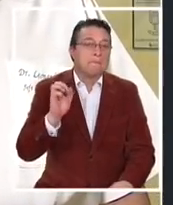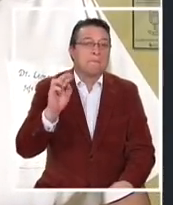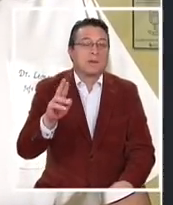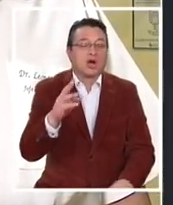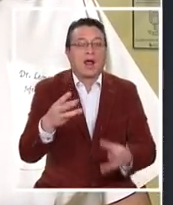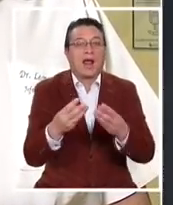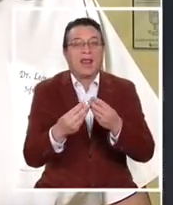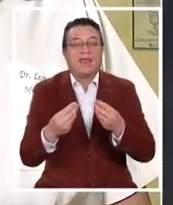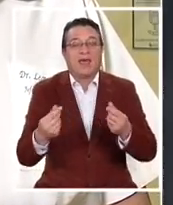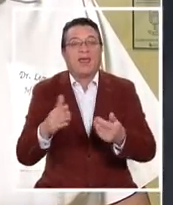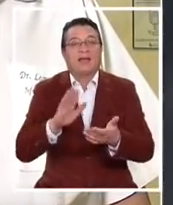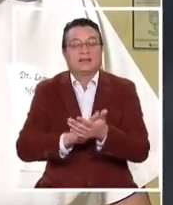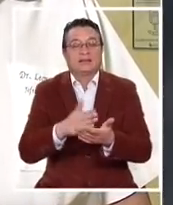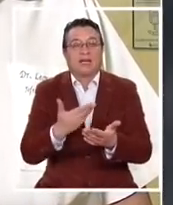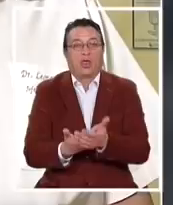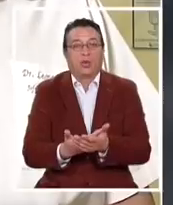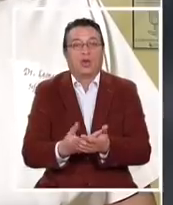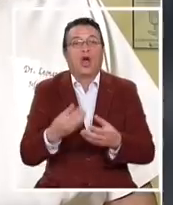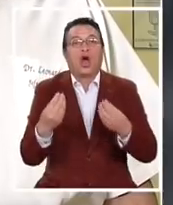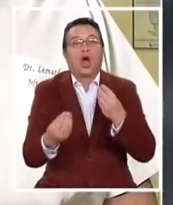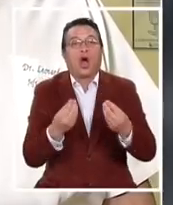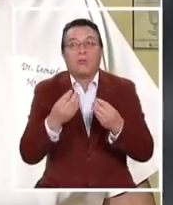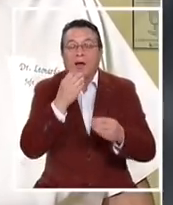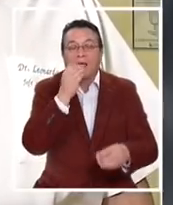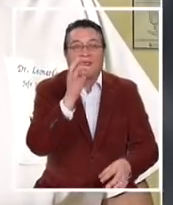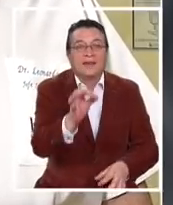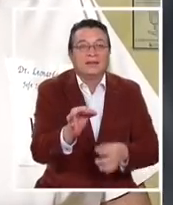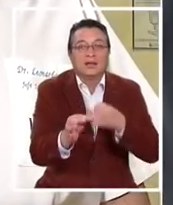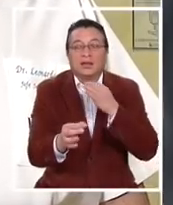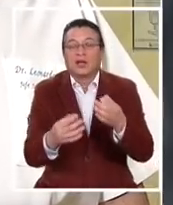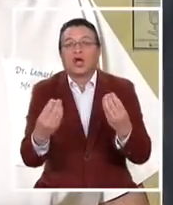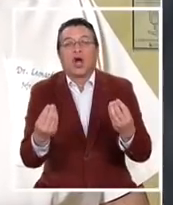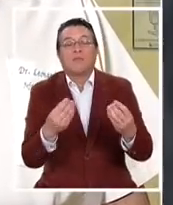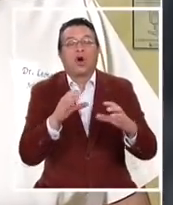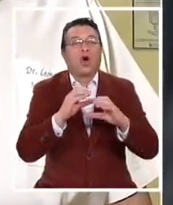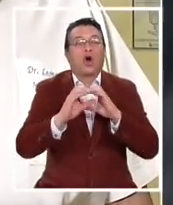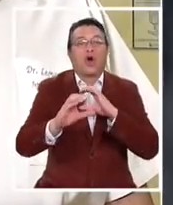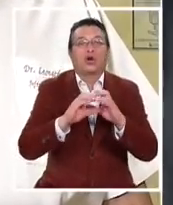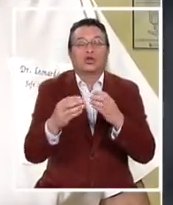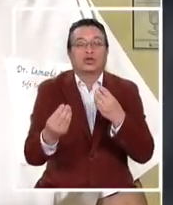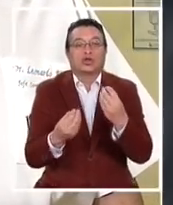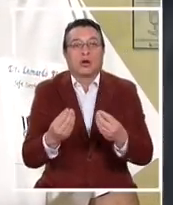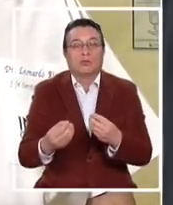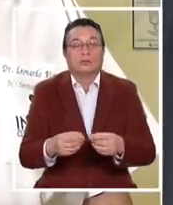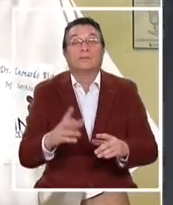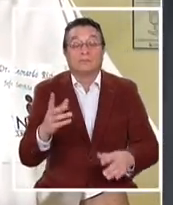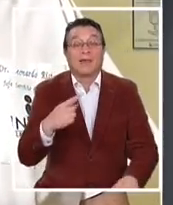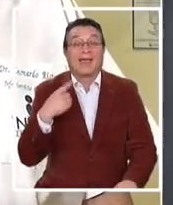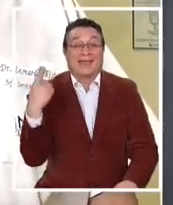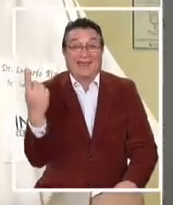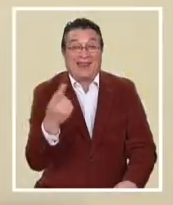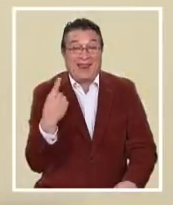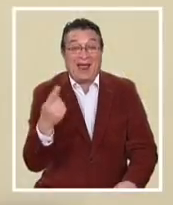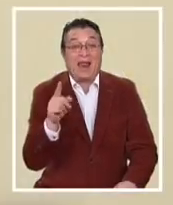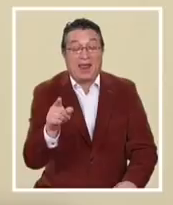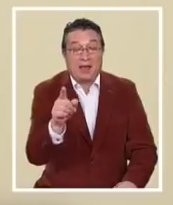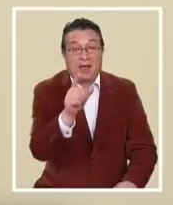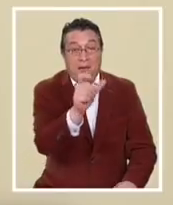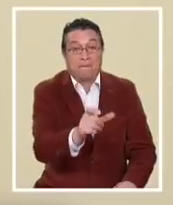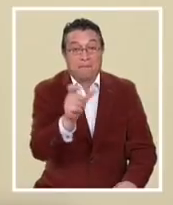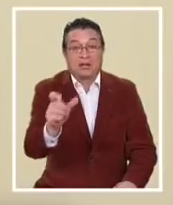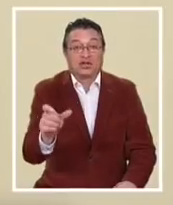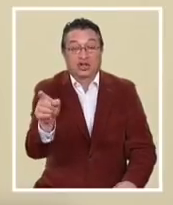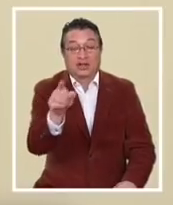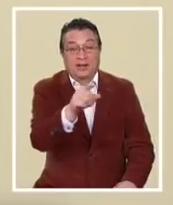calidad de salud? ¿Cómo se le dice? ¿Cómo se le comunica? Claro, en general las personas que, más